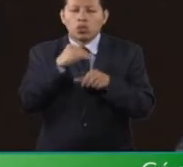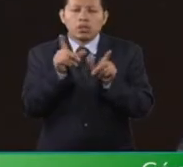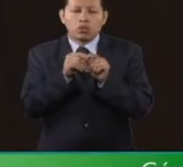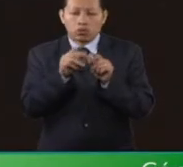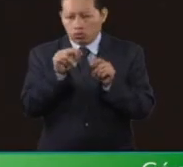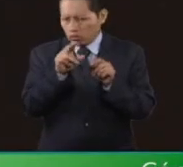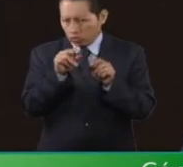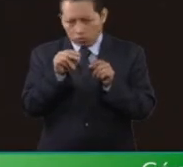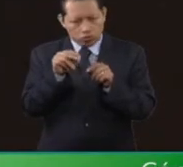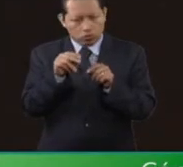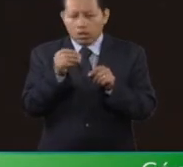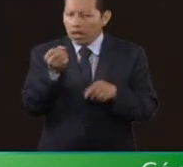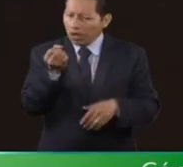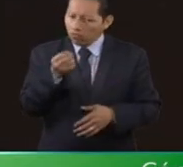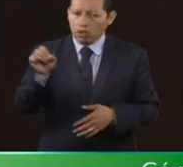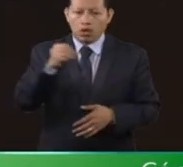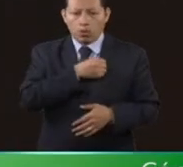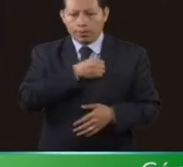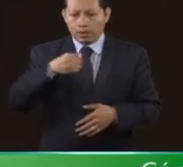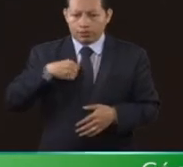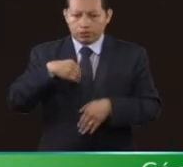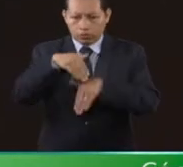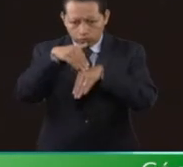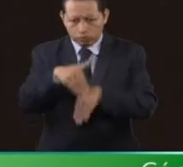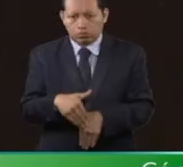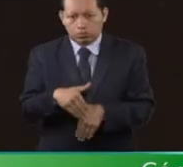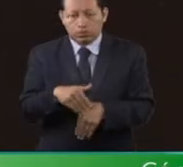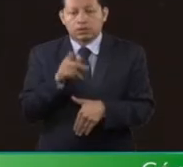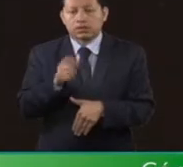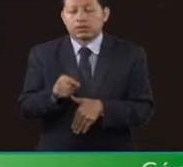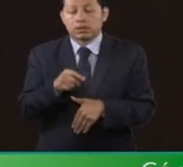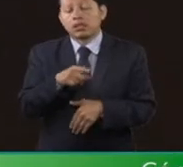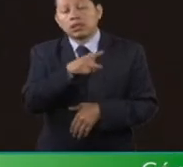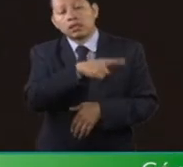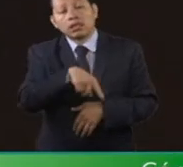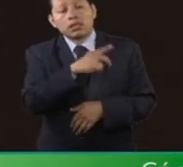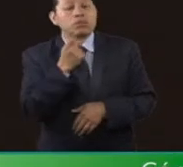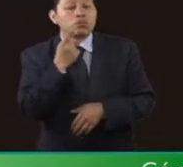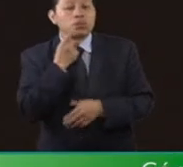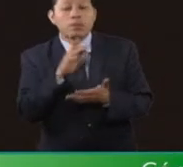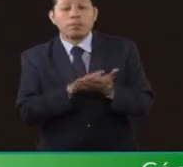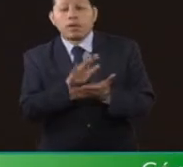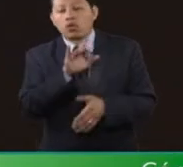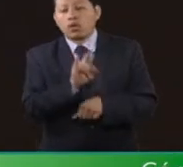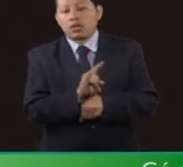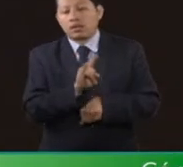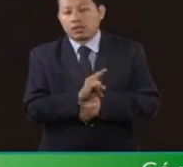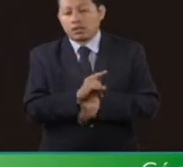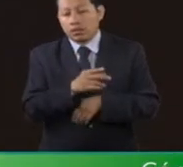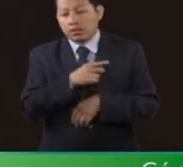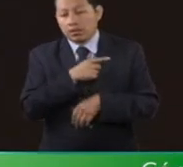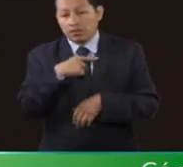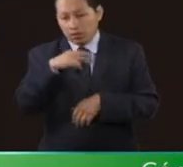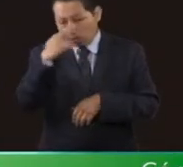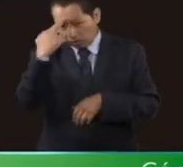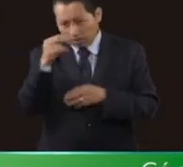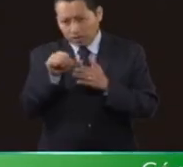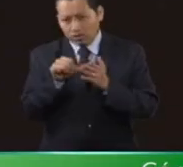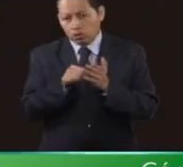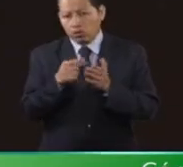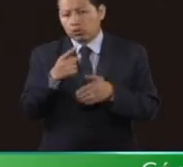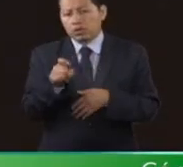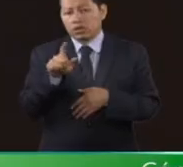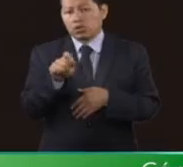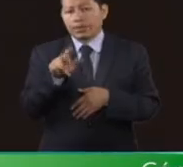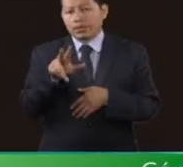y compañeros legisladores. Los diputados de mayoría artificial, hay que recordar que el artículo